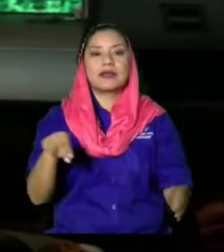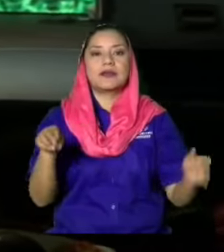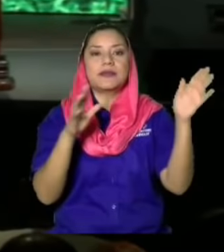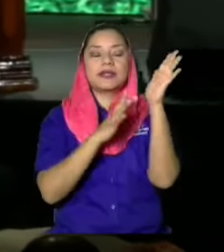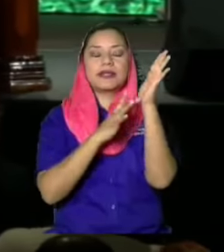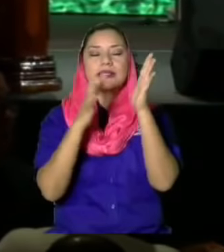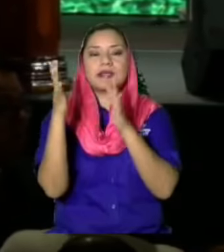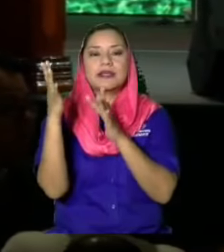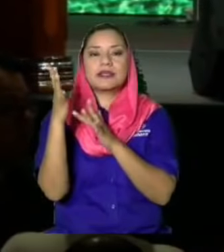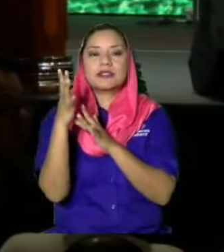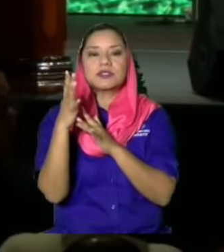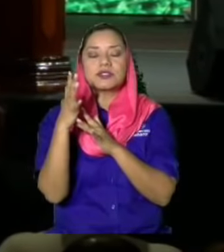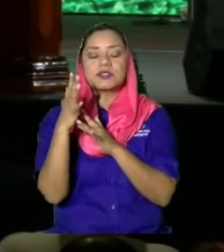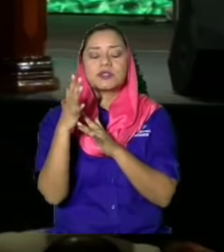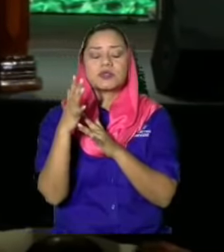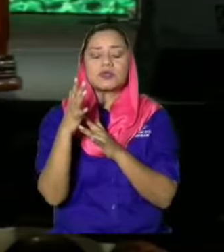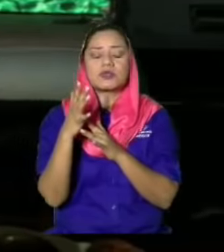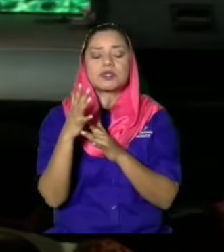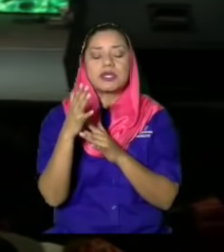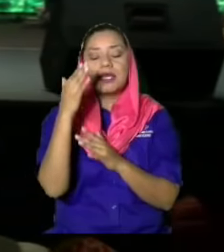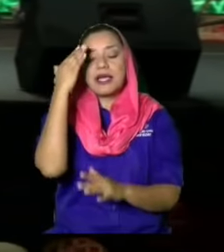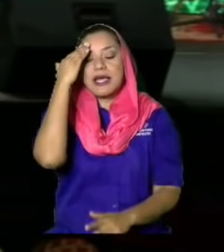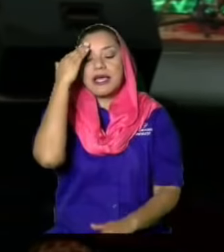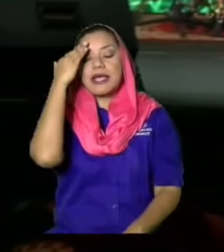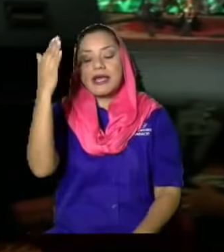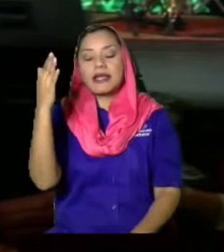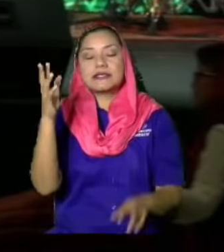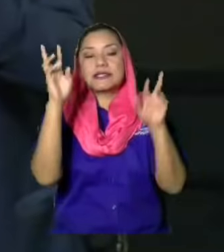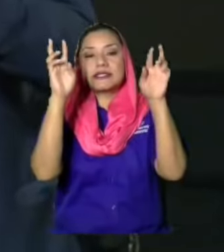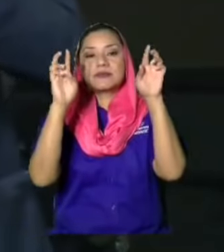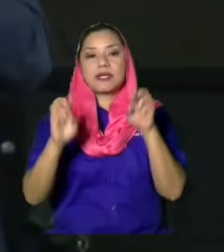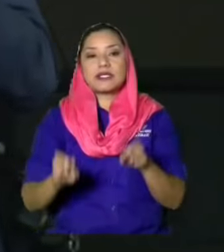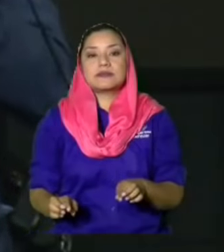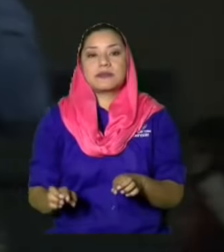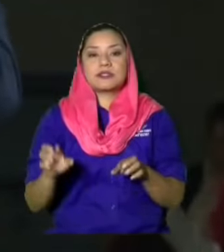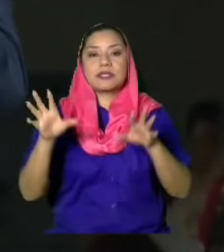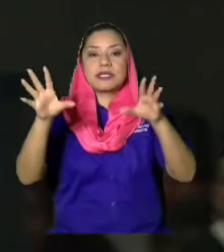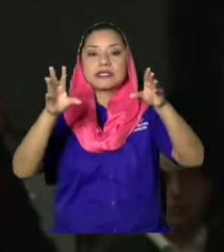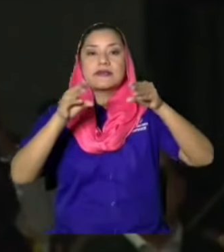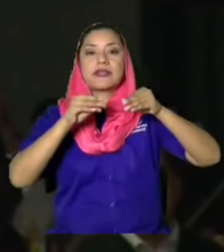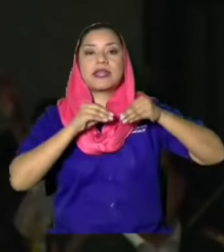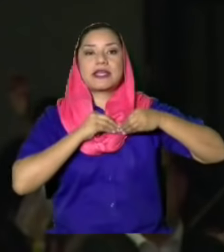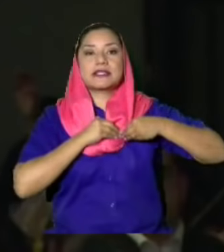mañana. Aleluya. Aquí se acerca otra persona en el nombre poderoso de Jesús.